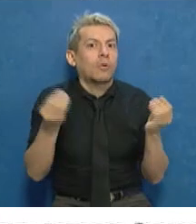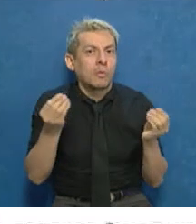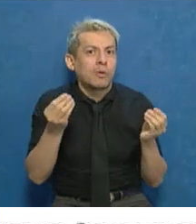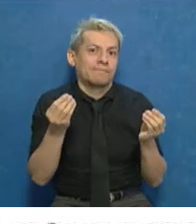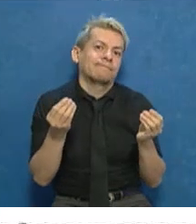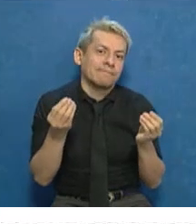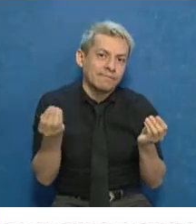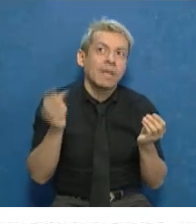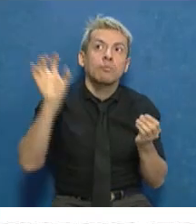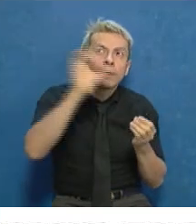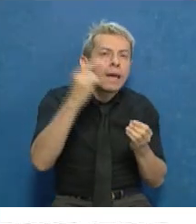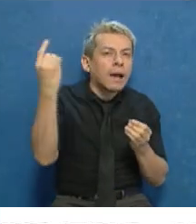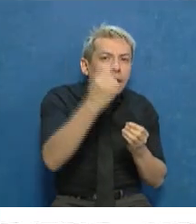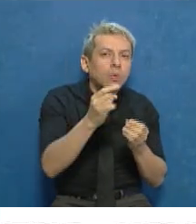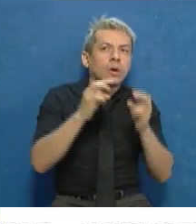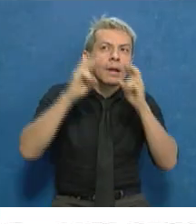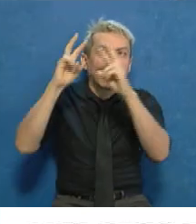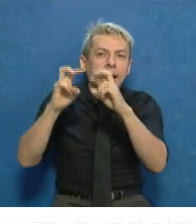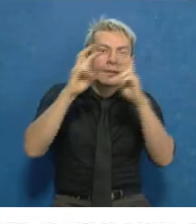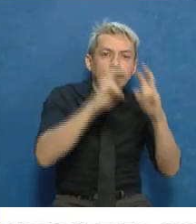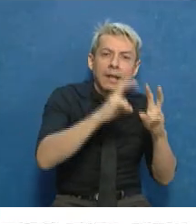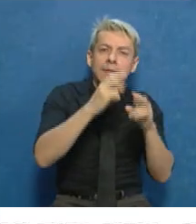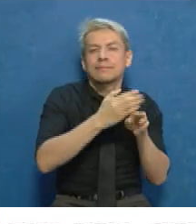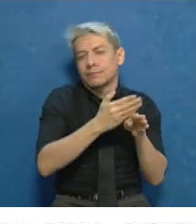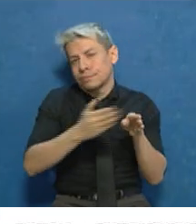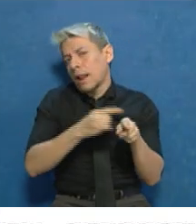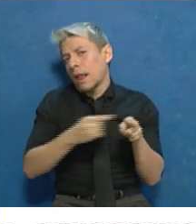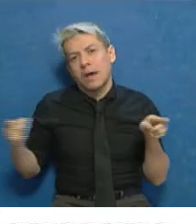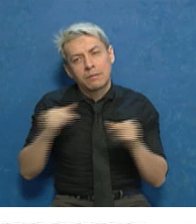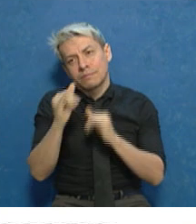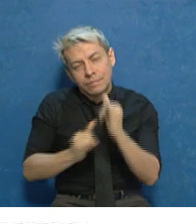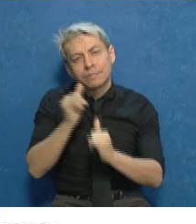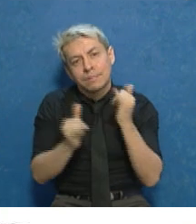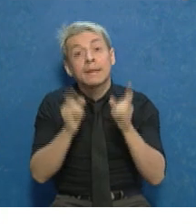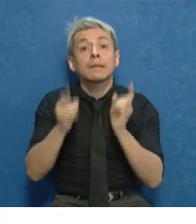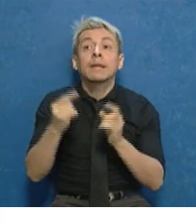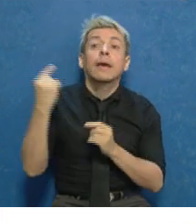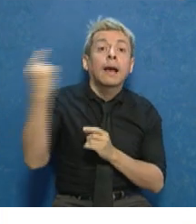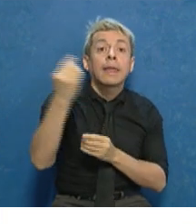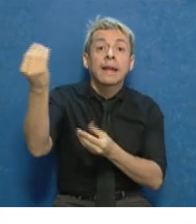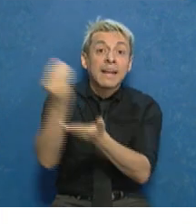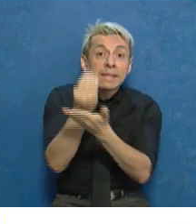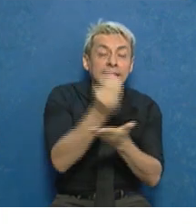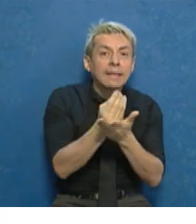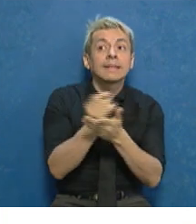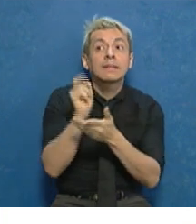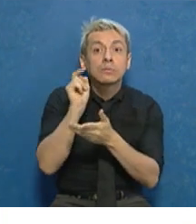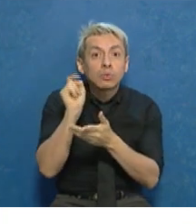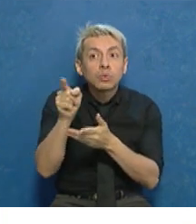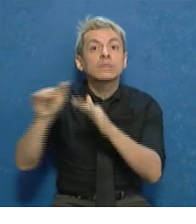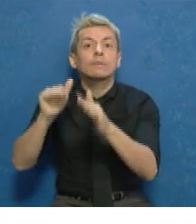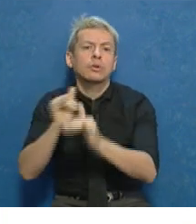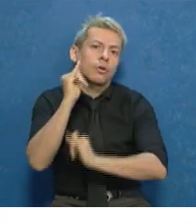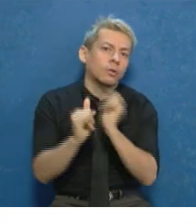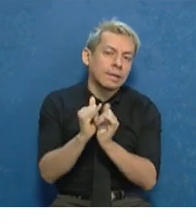cada una de las jurisdicciones. Pero además, cada representante educativo dio la realidad de su lugar. Y esta realidad, que fue lo